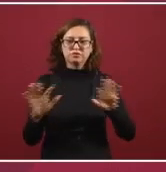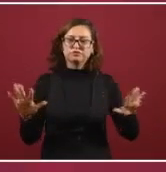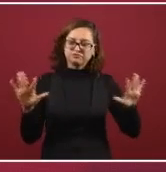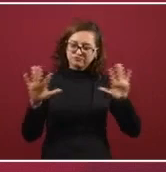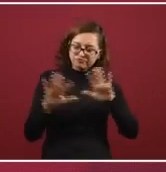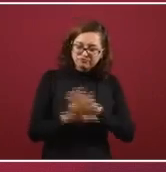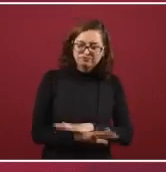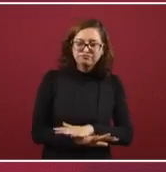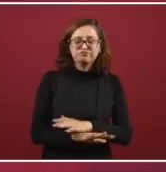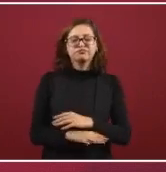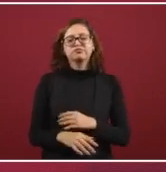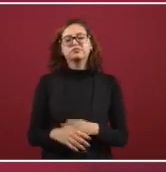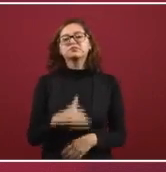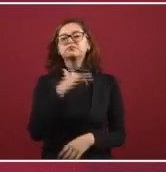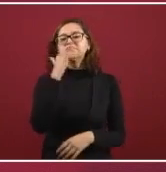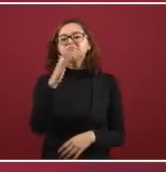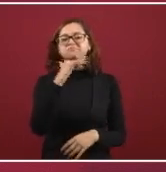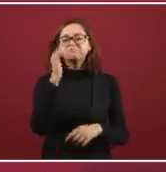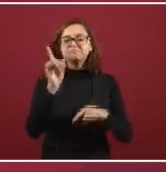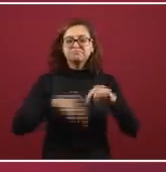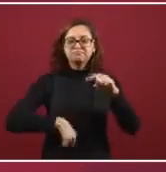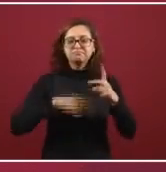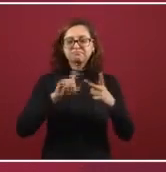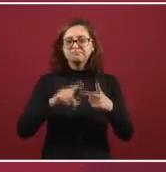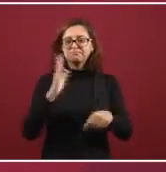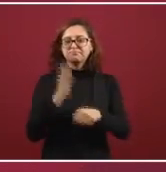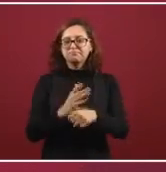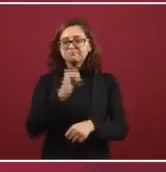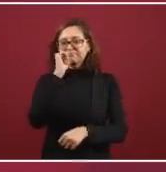haya corrupción, el que no haya impunidad.